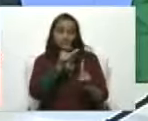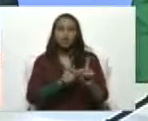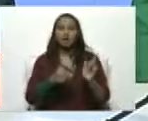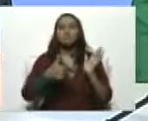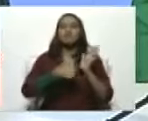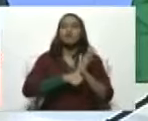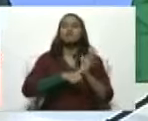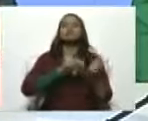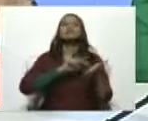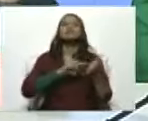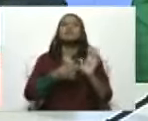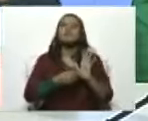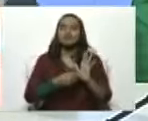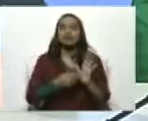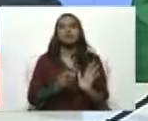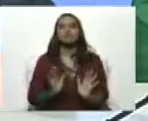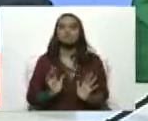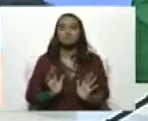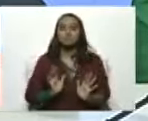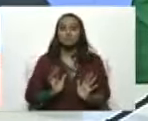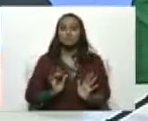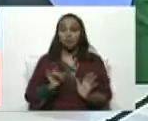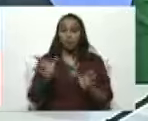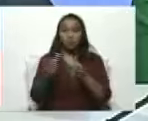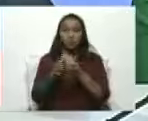Para ellos eso es